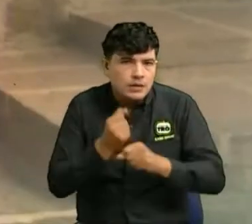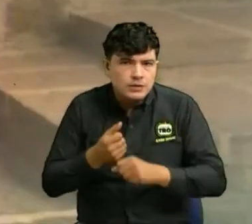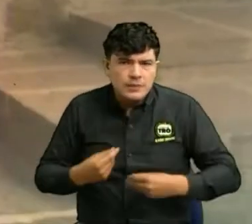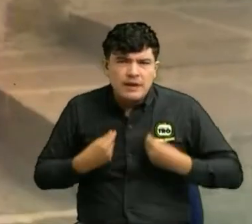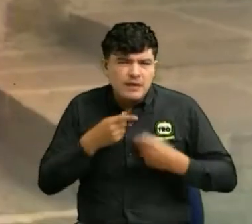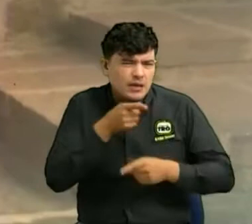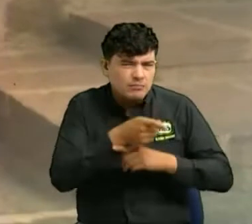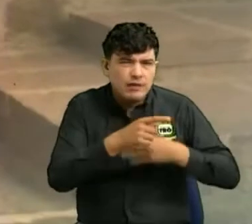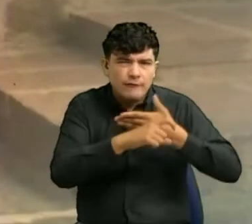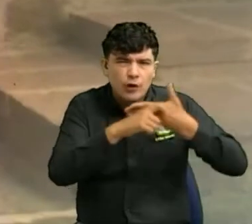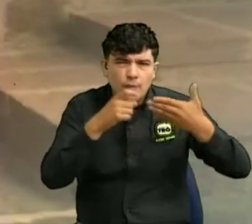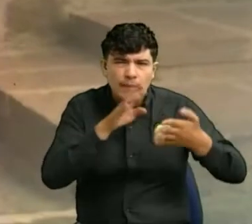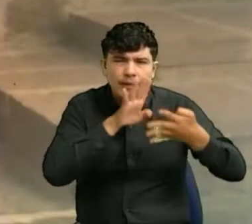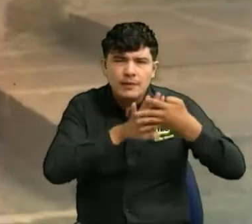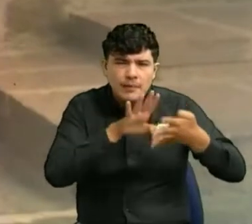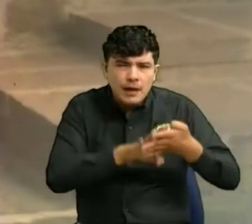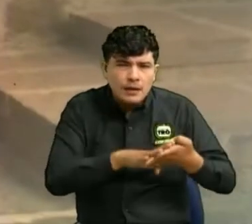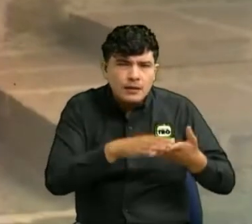fórmulas matemáticas y